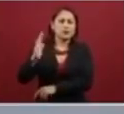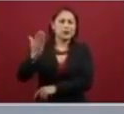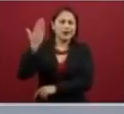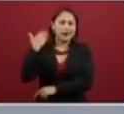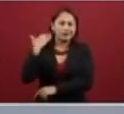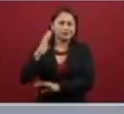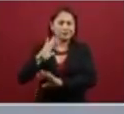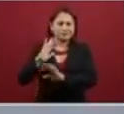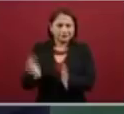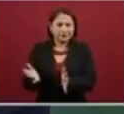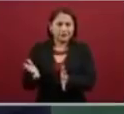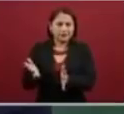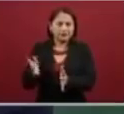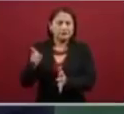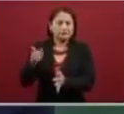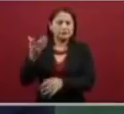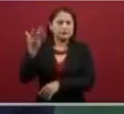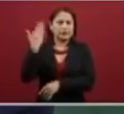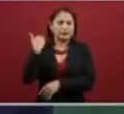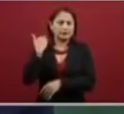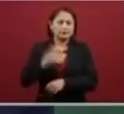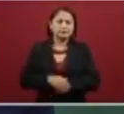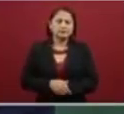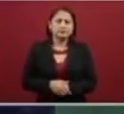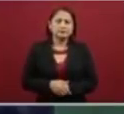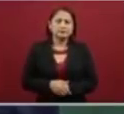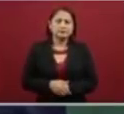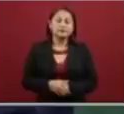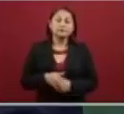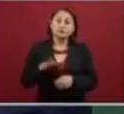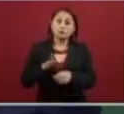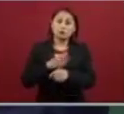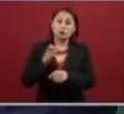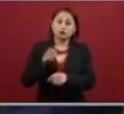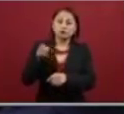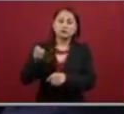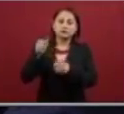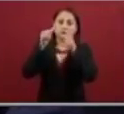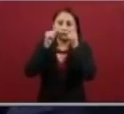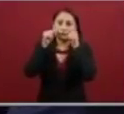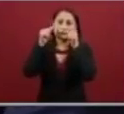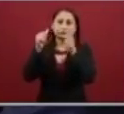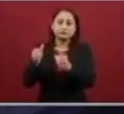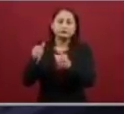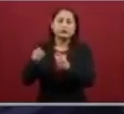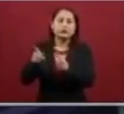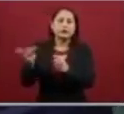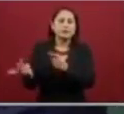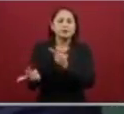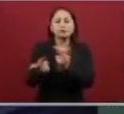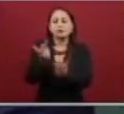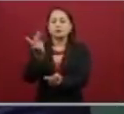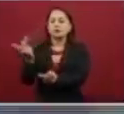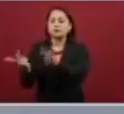Por eso se llevó a cabo la consulta. El